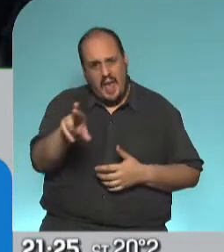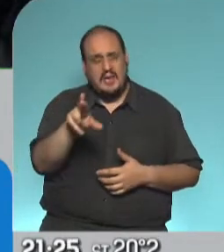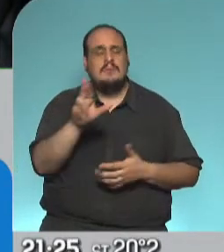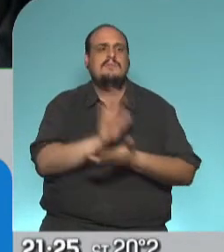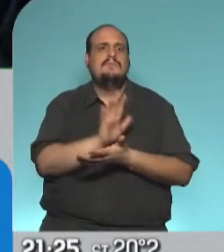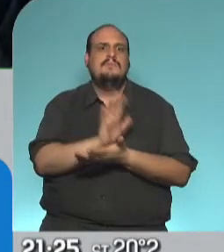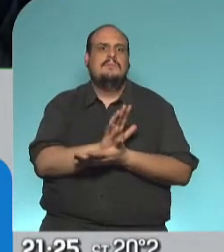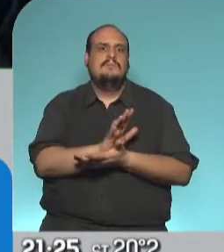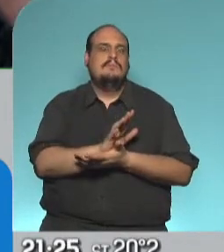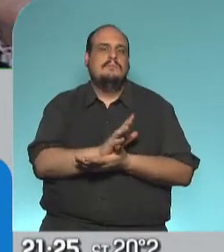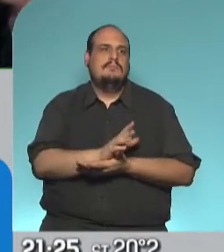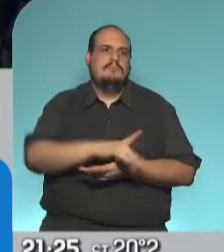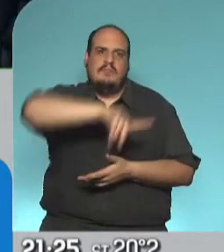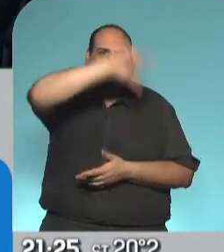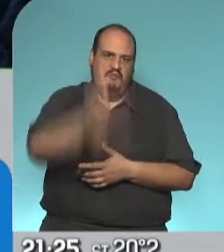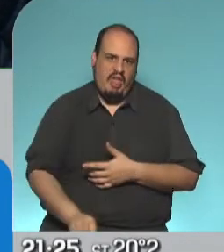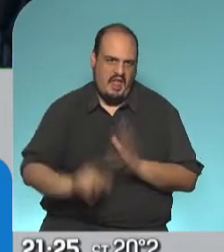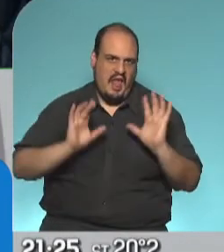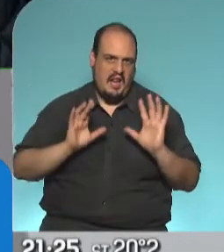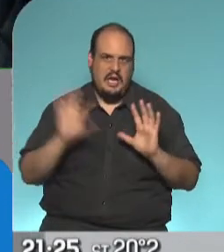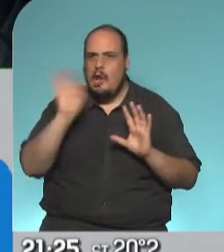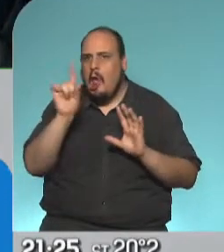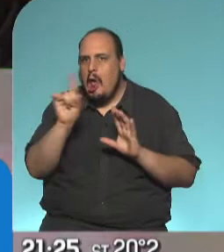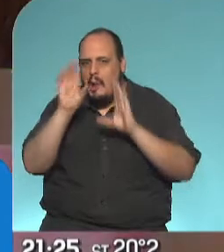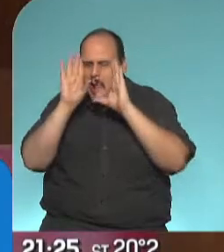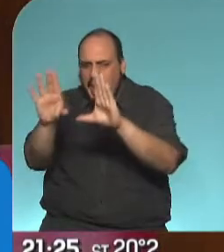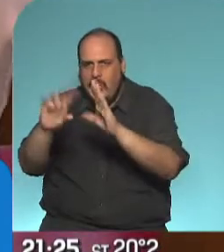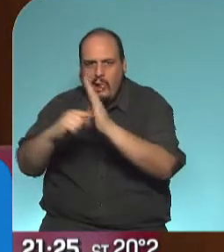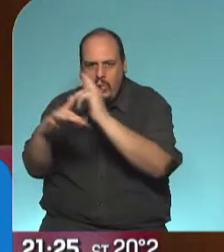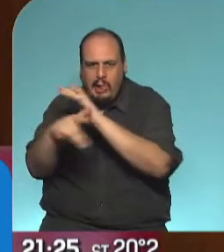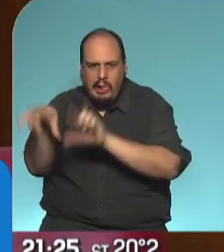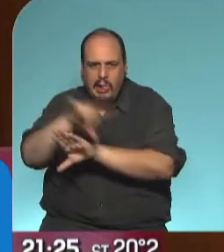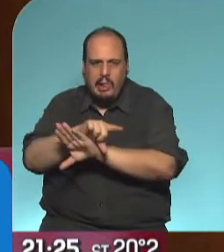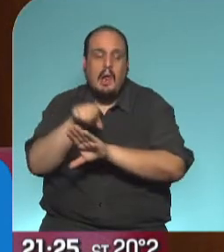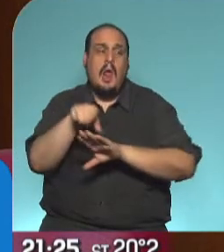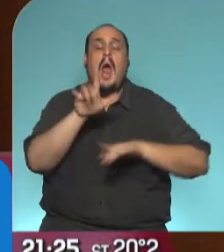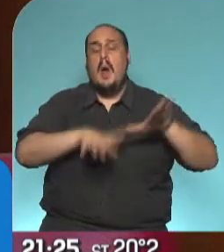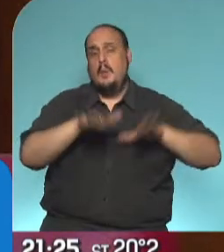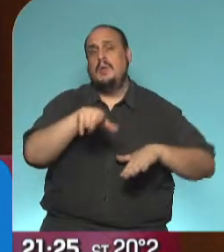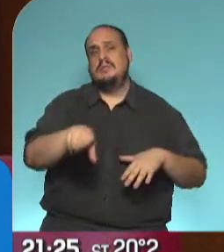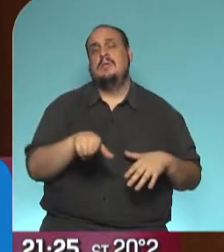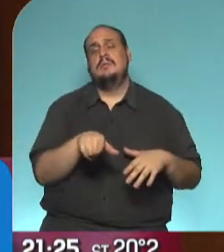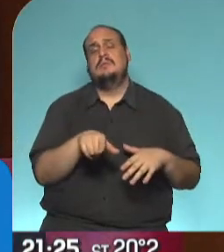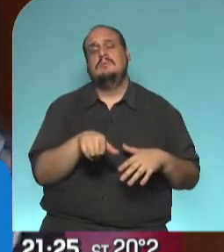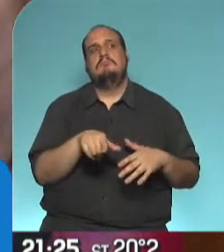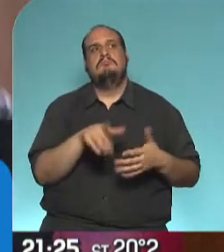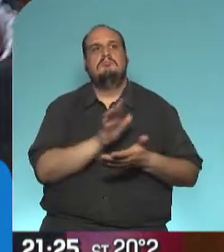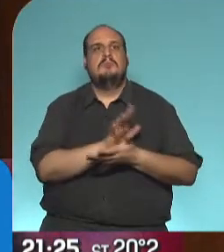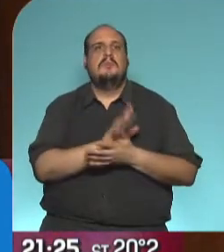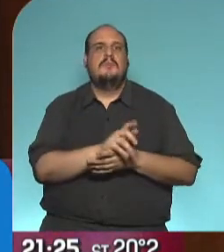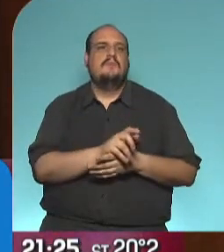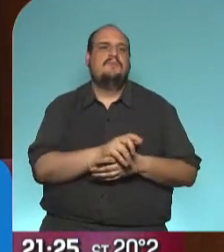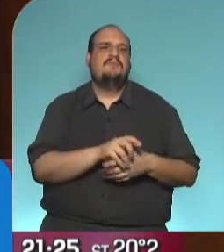espíritu profundamente federal, que muchas veces hay un esfuerzo enorme de obra pública donde pasa una